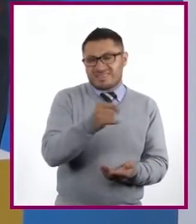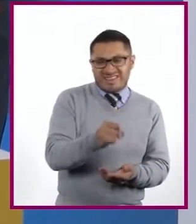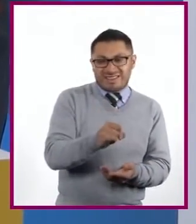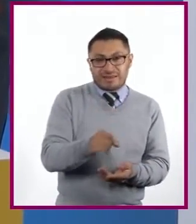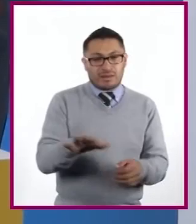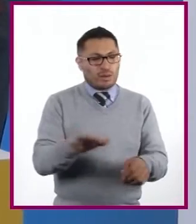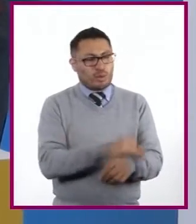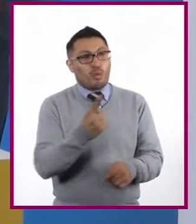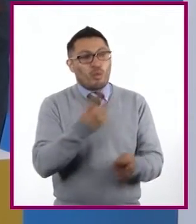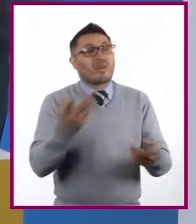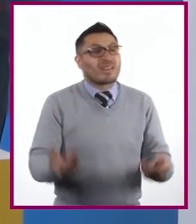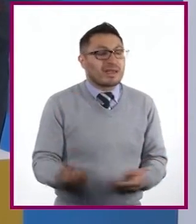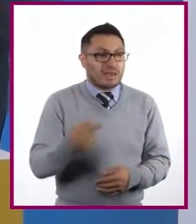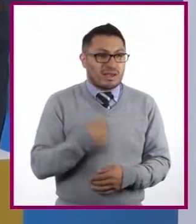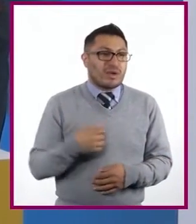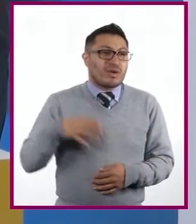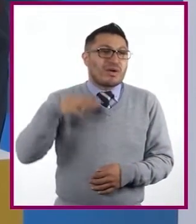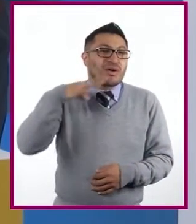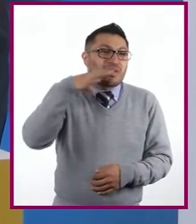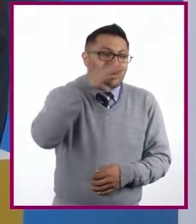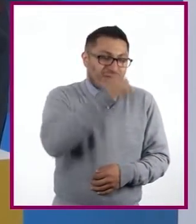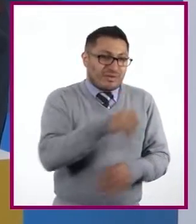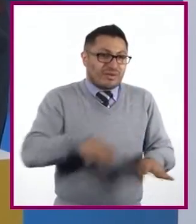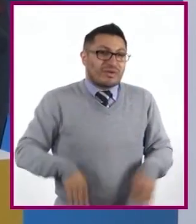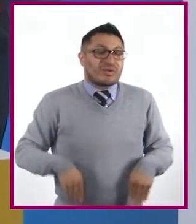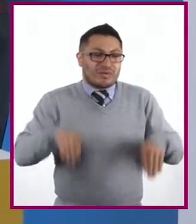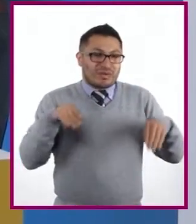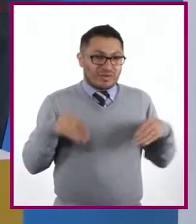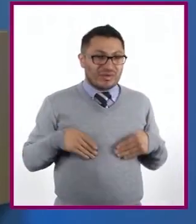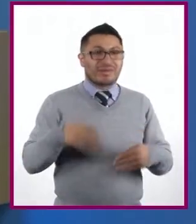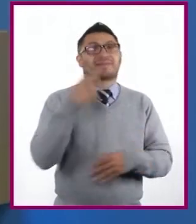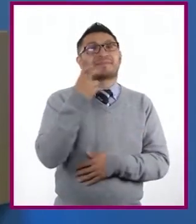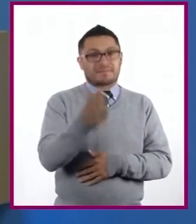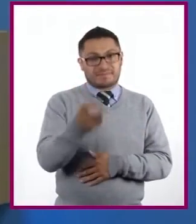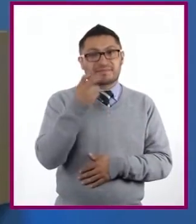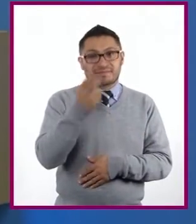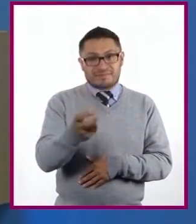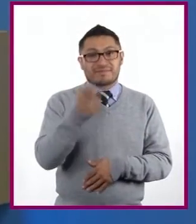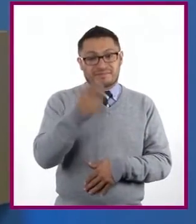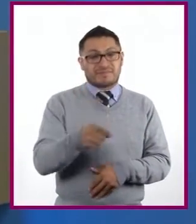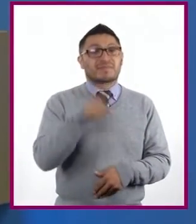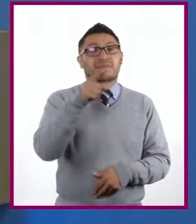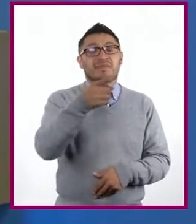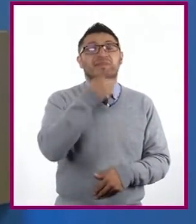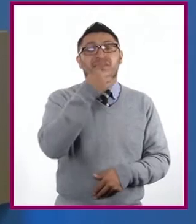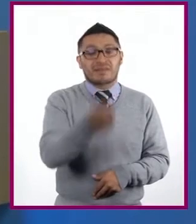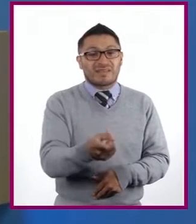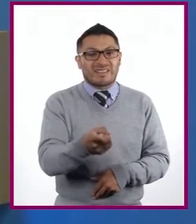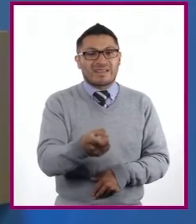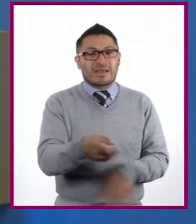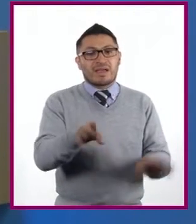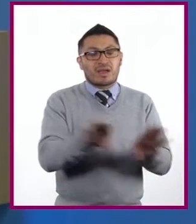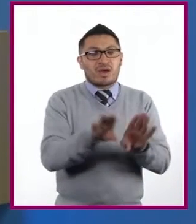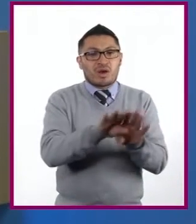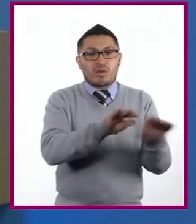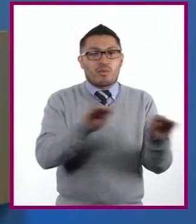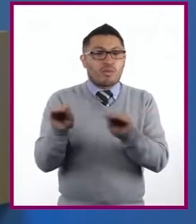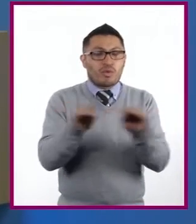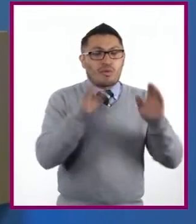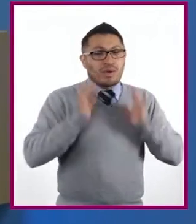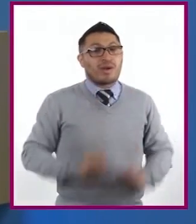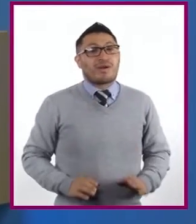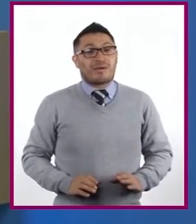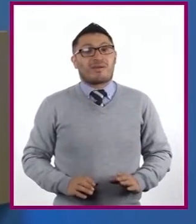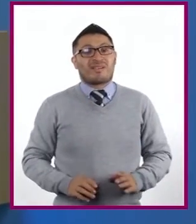eso? Bueno, pues para calentar las cobijas. Exactamente. Lo que estás tratando de hacer es, con el movimiento de tu